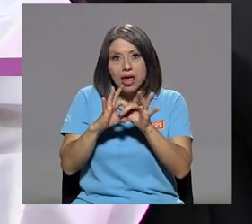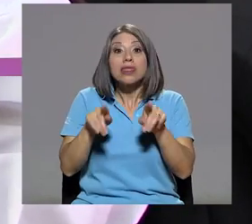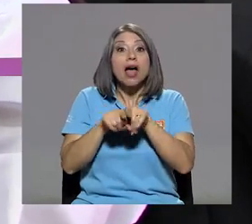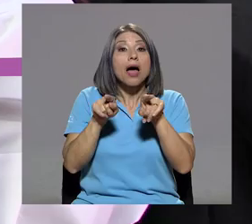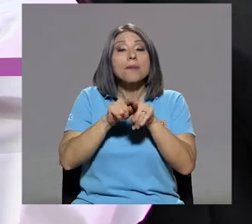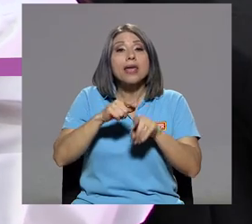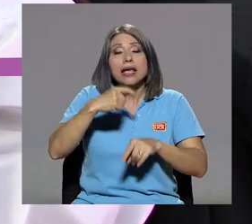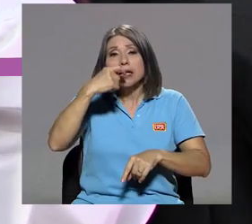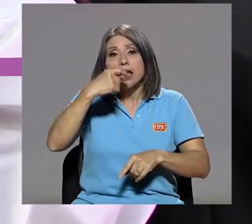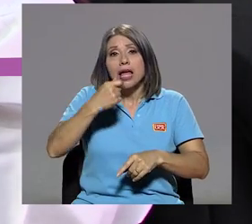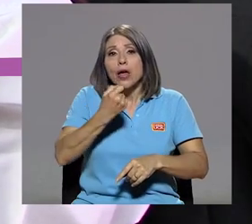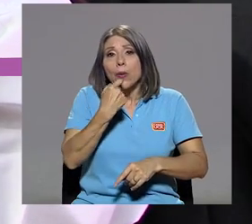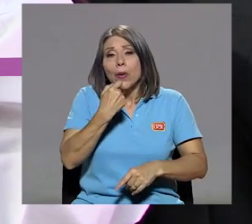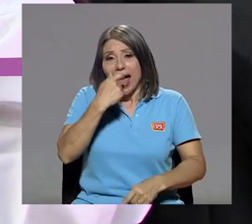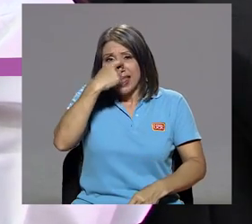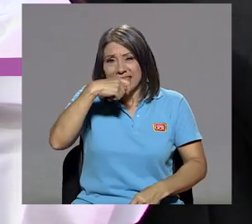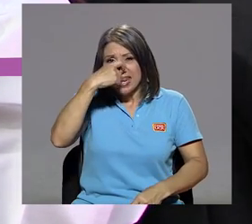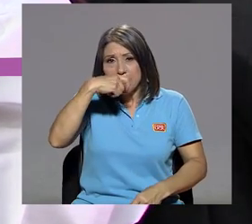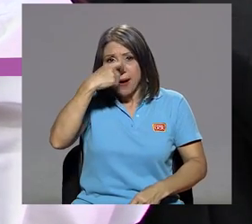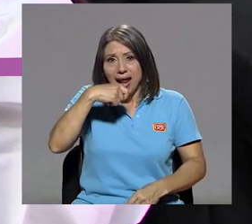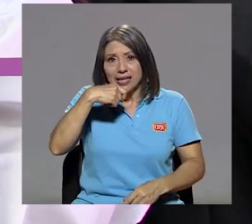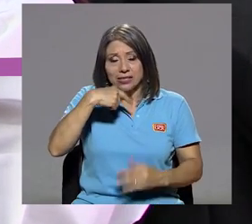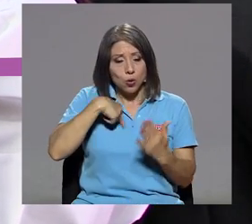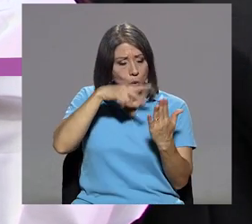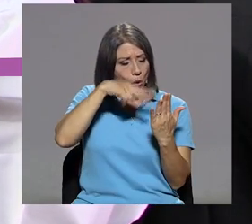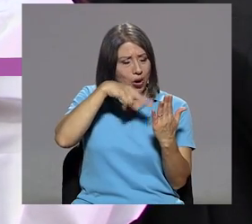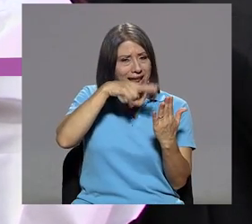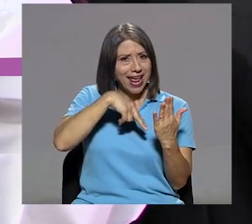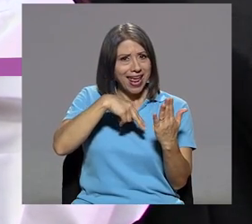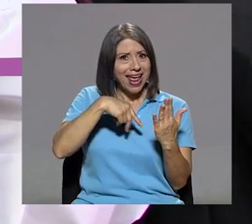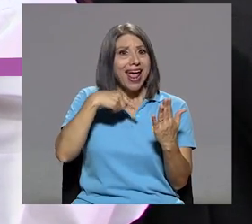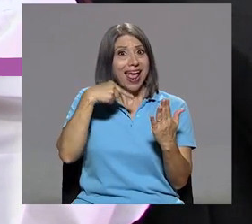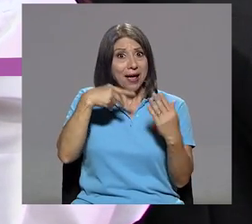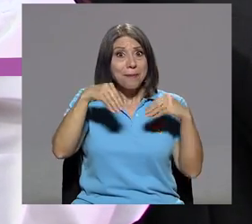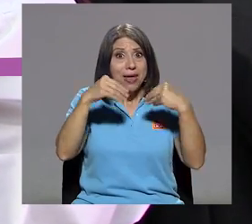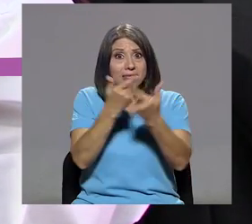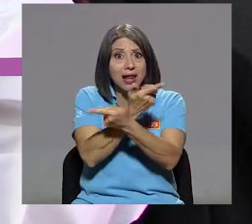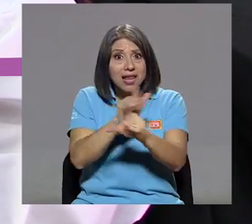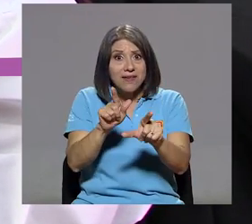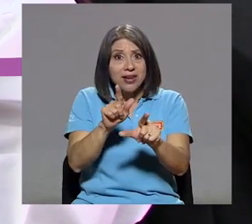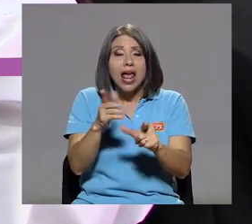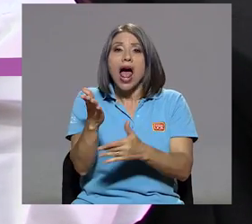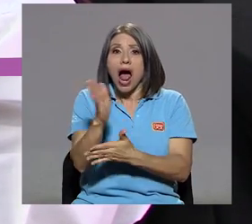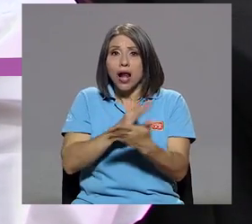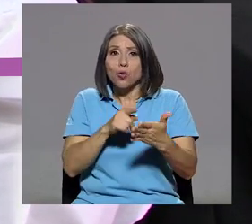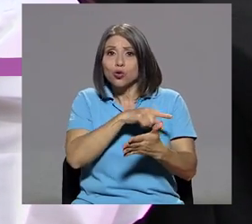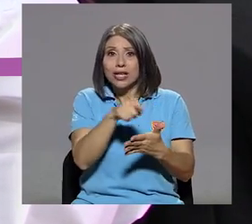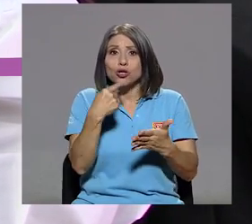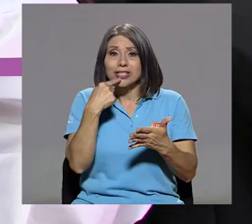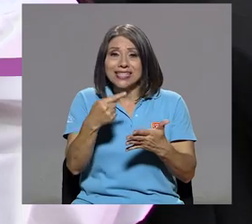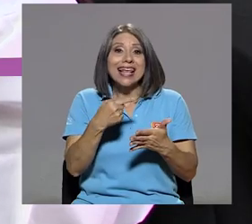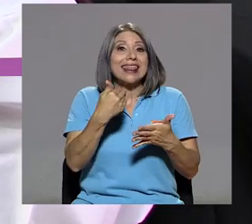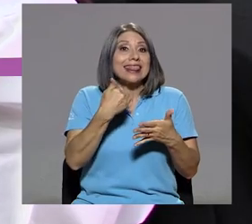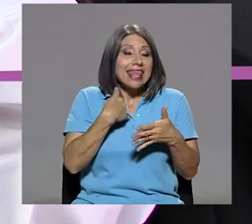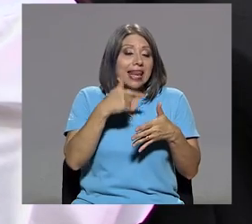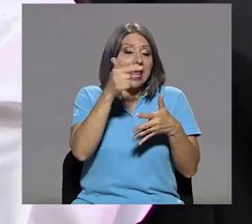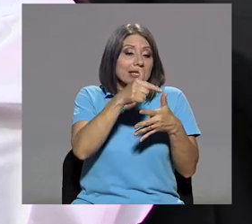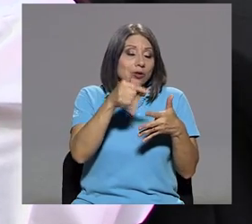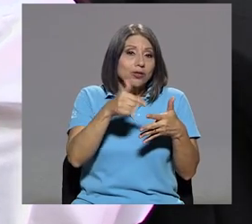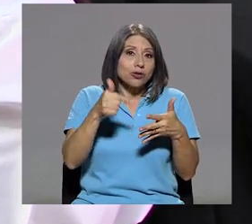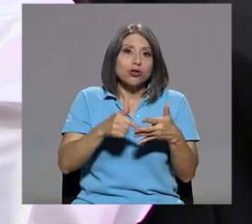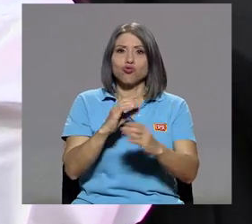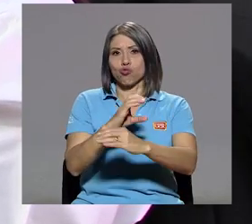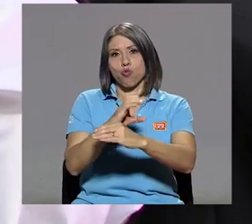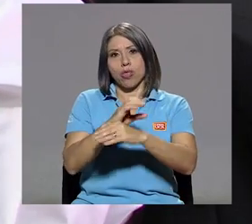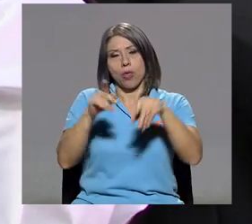los antigripales, si uno lee los prospectos, los que son de venta libre, algunos dicen, contiene tal y tal sustancia, tener en cuenta en